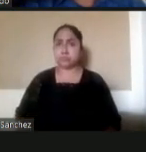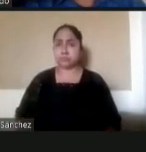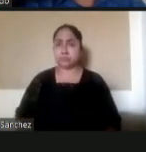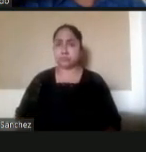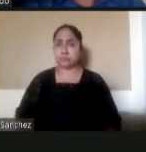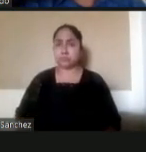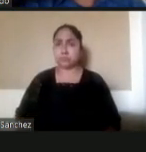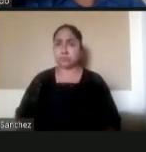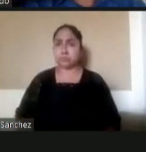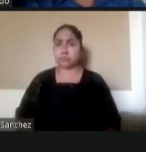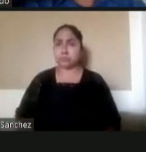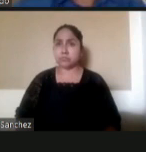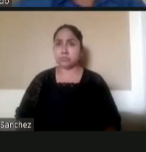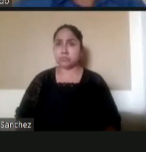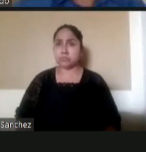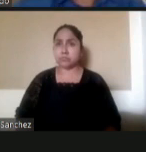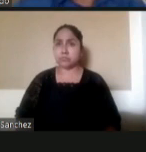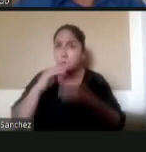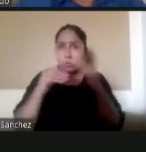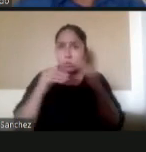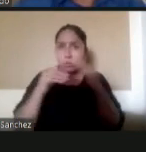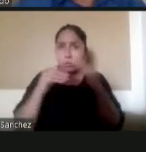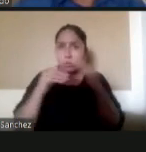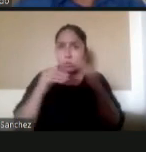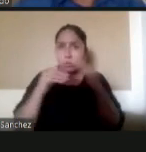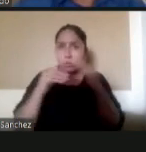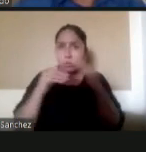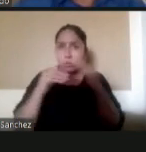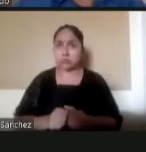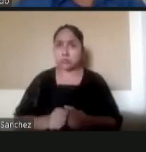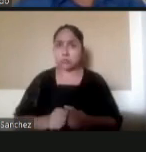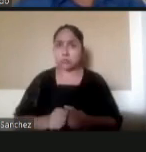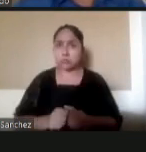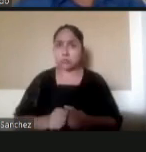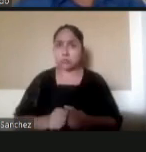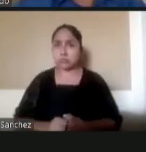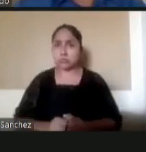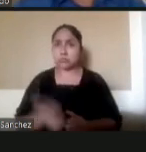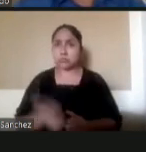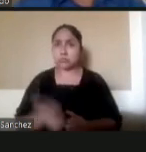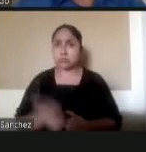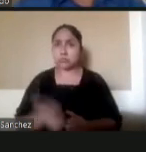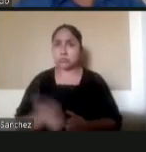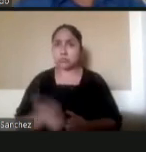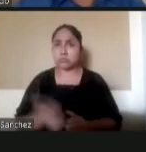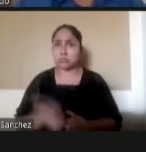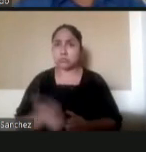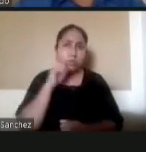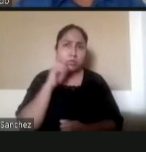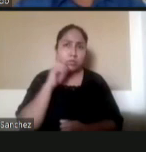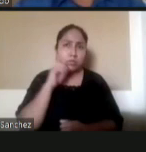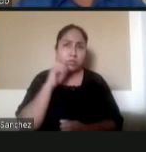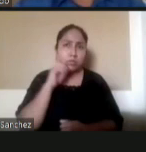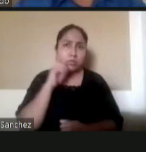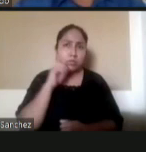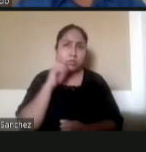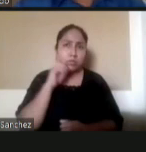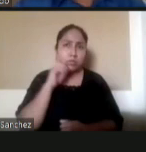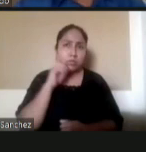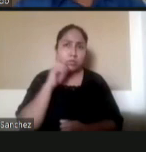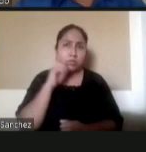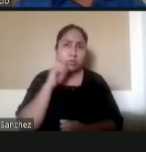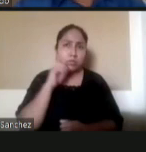Tenemos unanimidad. Tenemos problema. Ay, la regidora Valadez estaba, pero ya, sí